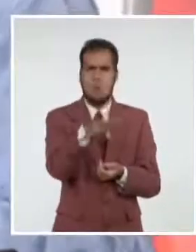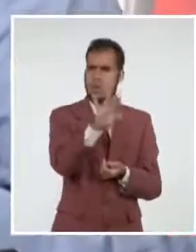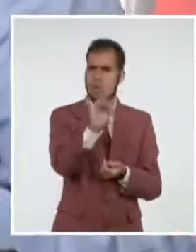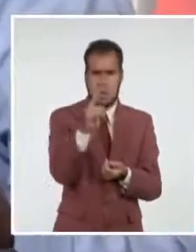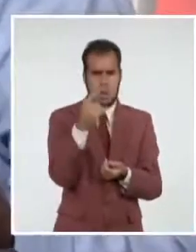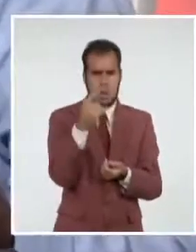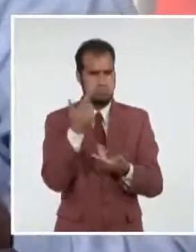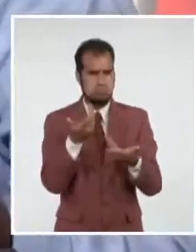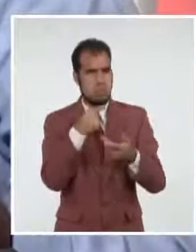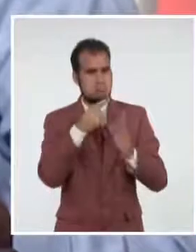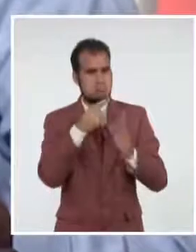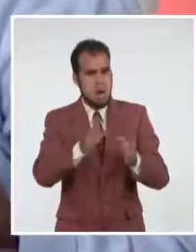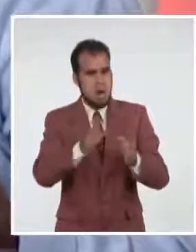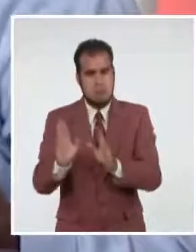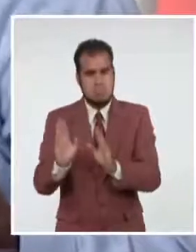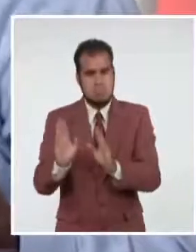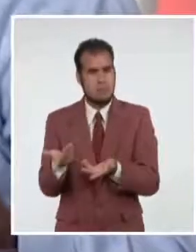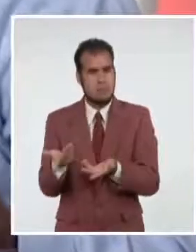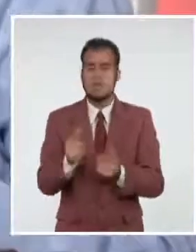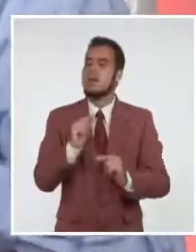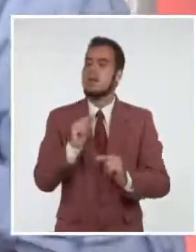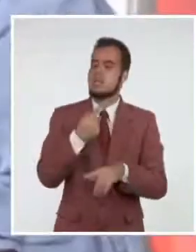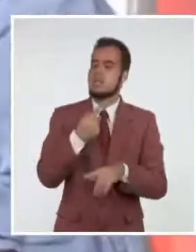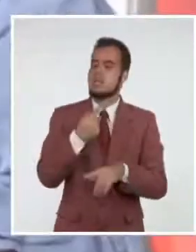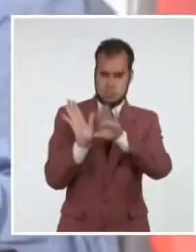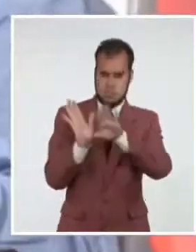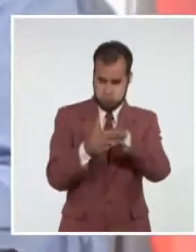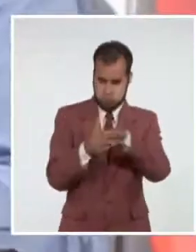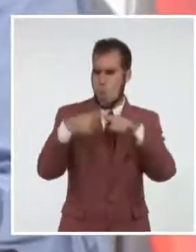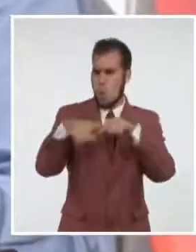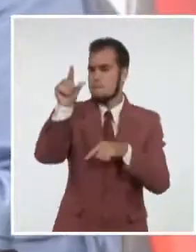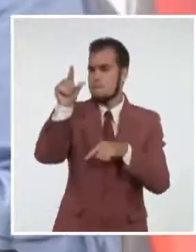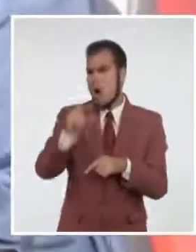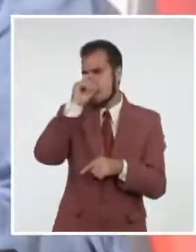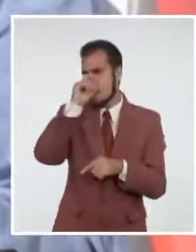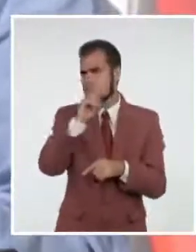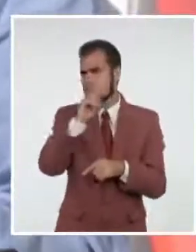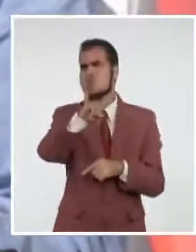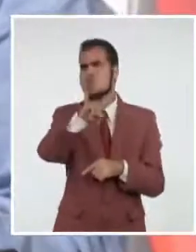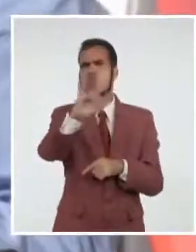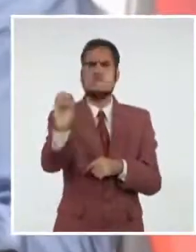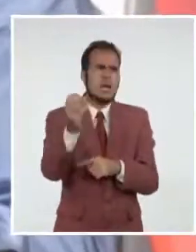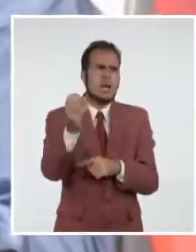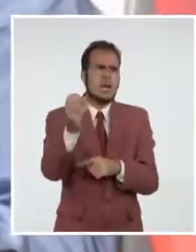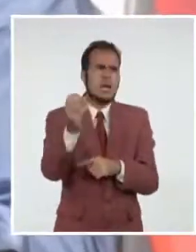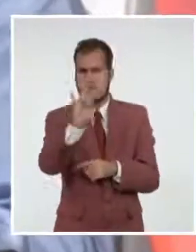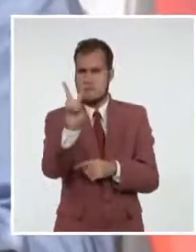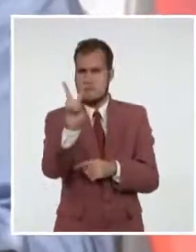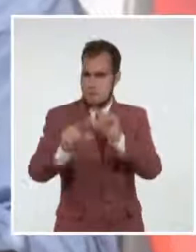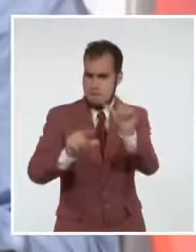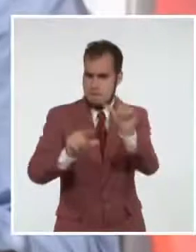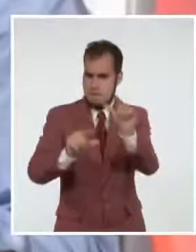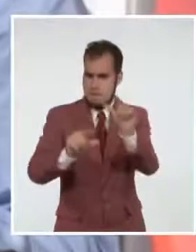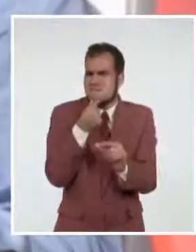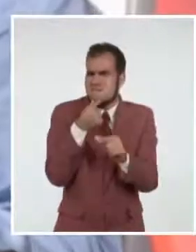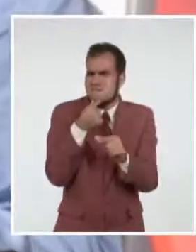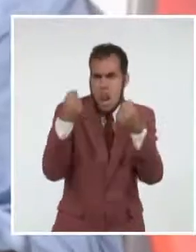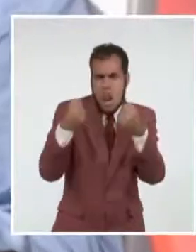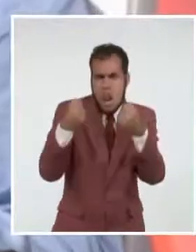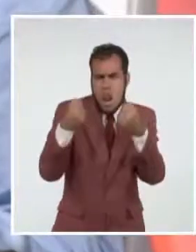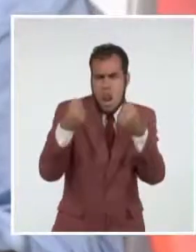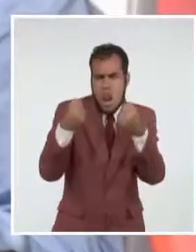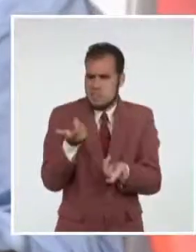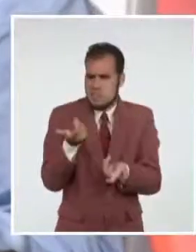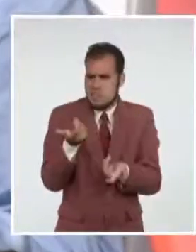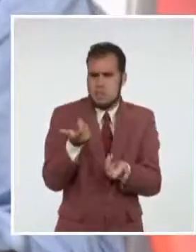adquirió la enfermedad? ¿Quién le llevó esa enfermedad a esa persona de 92, de 93 años que indiscutiblemente, mentira, esa